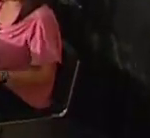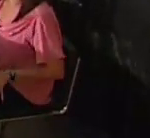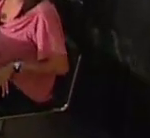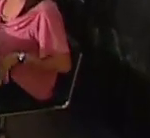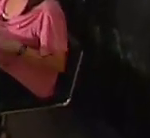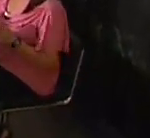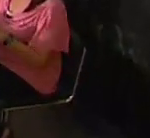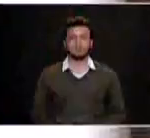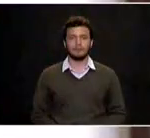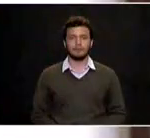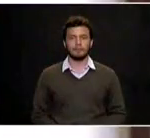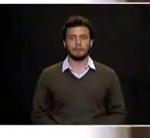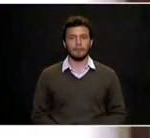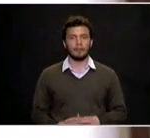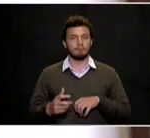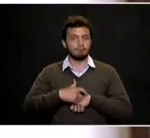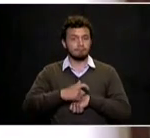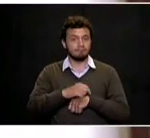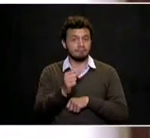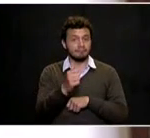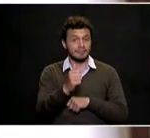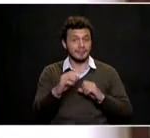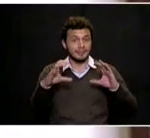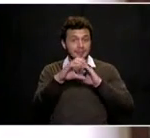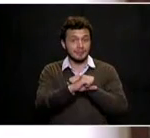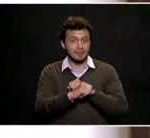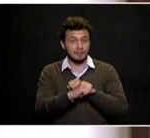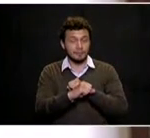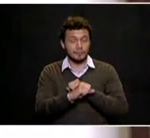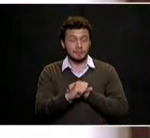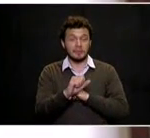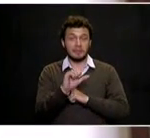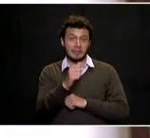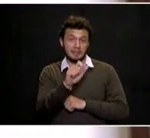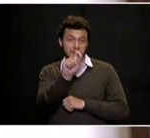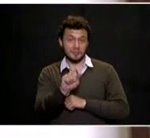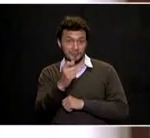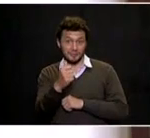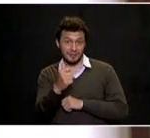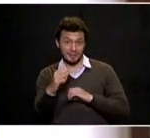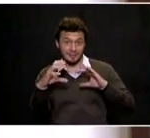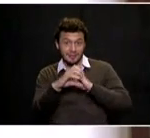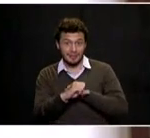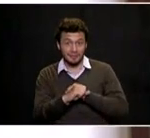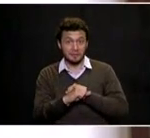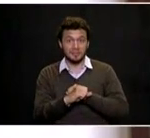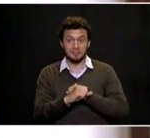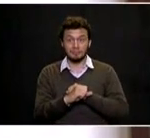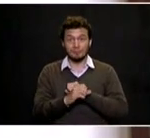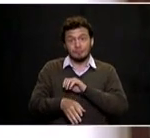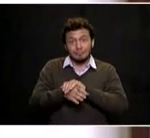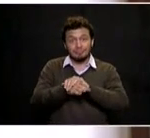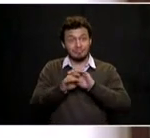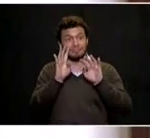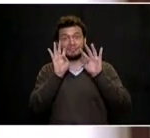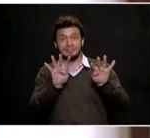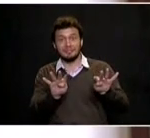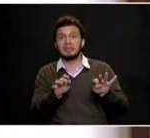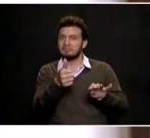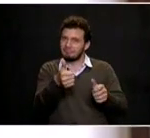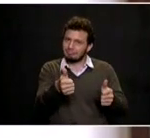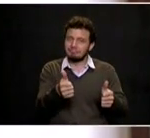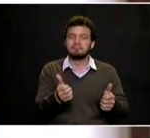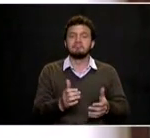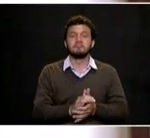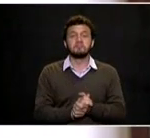son las 10 de la noche de 10 minutos que bueno que siguen con nosotros iniciamos de esta forma la segunda parte